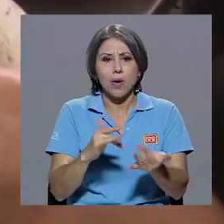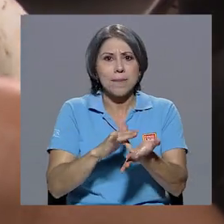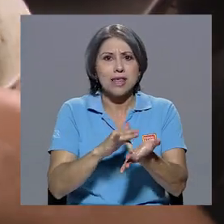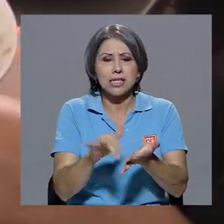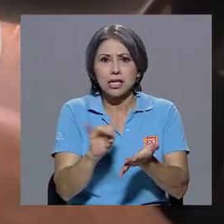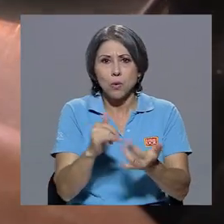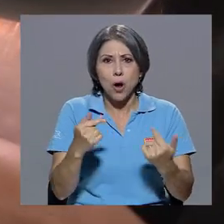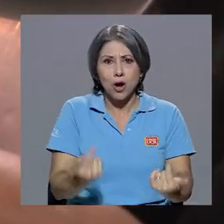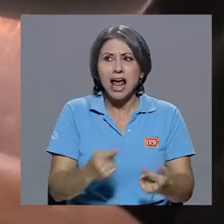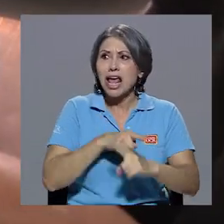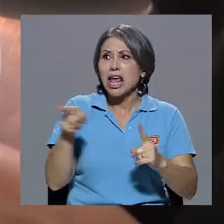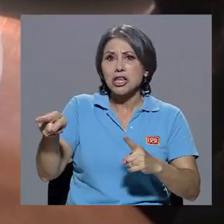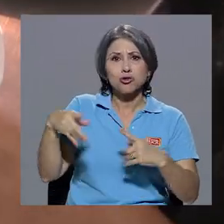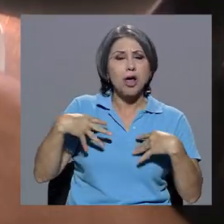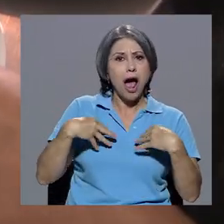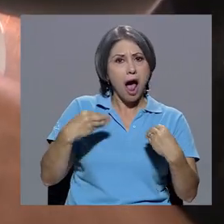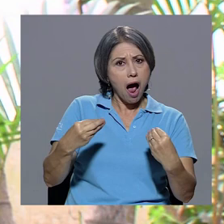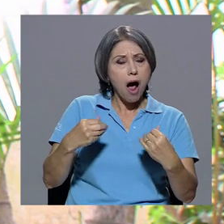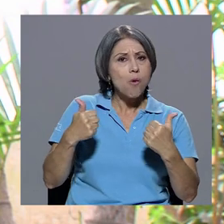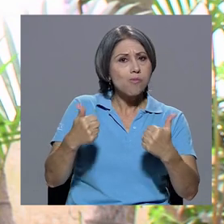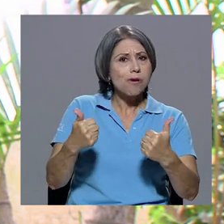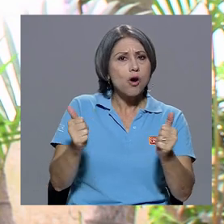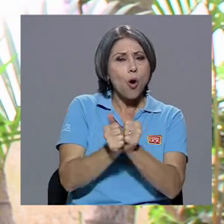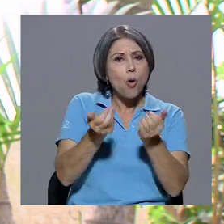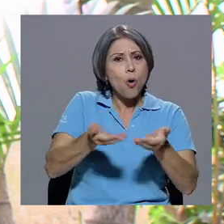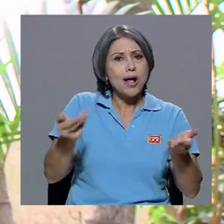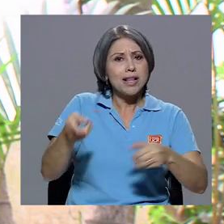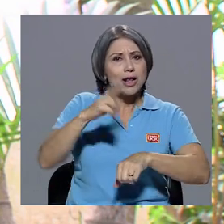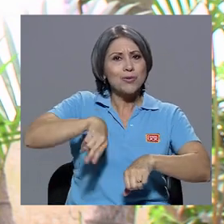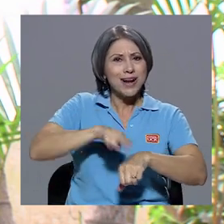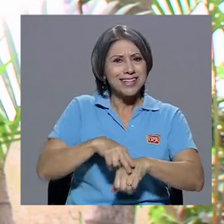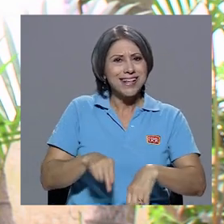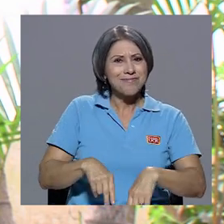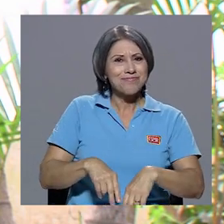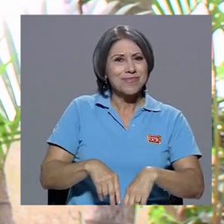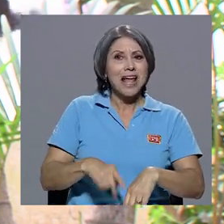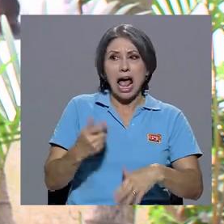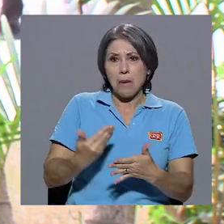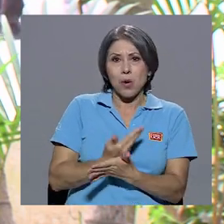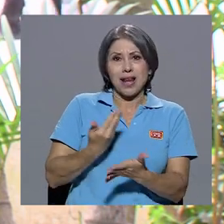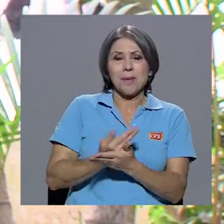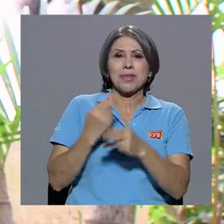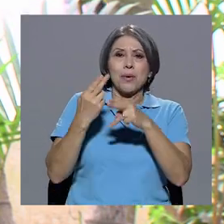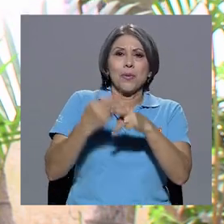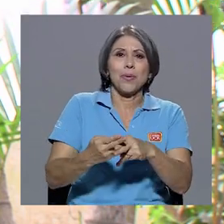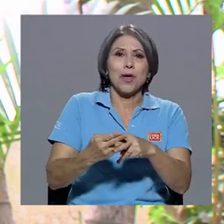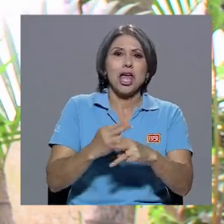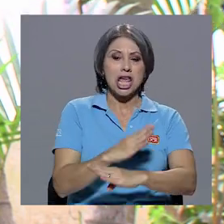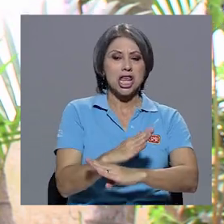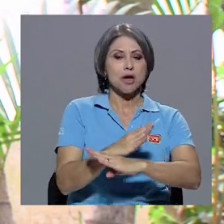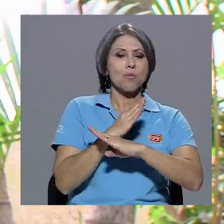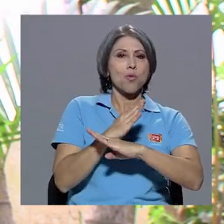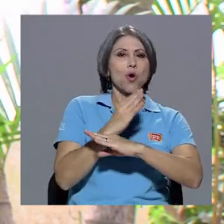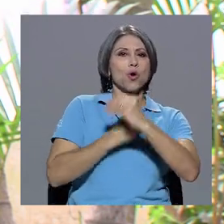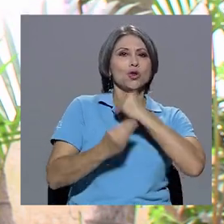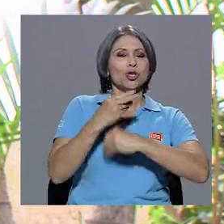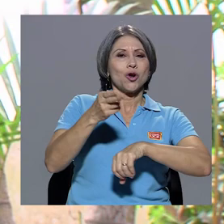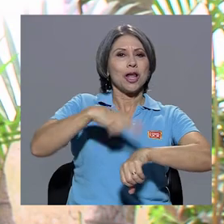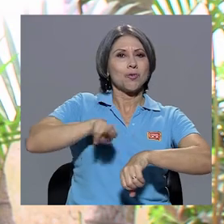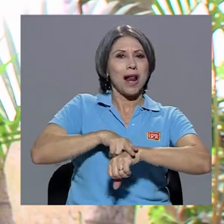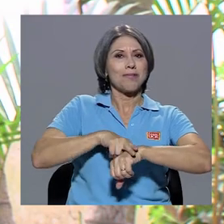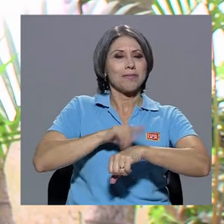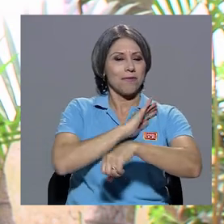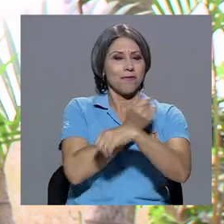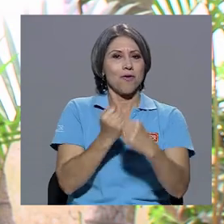Entonces ellos aprendieron a curarse con los elementos de la naturaleza y modernamente se le podría llamar a eso inmunonutrición natural, que es fortalecer el